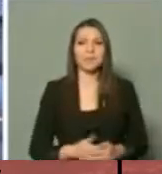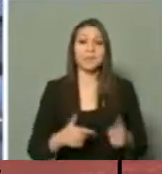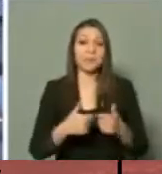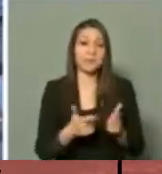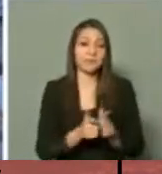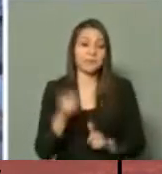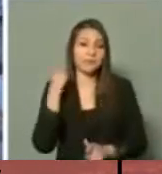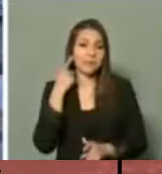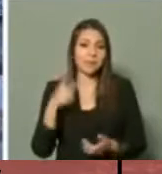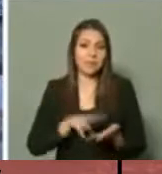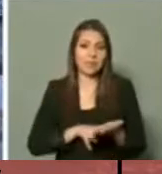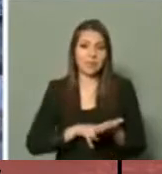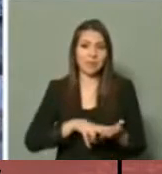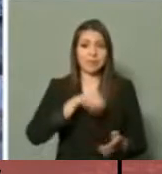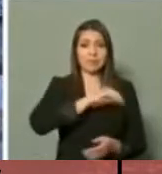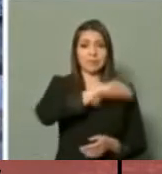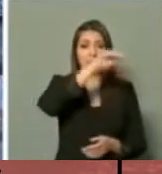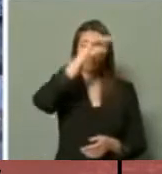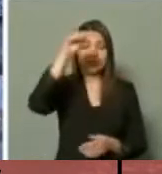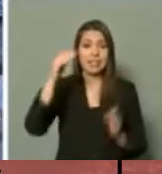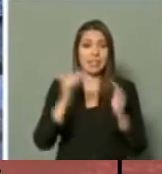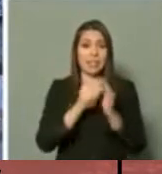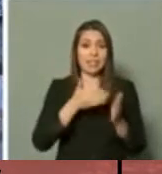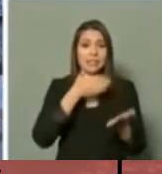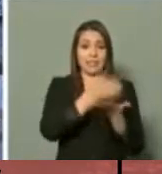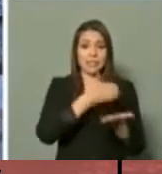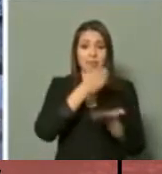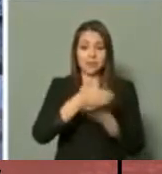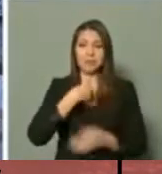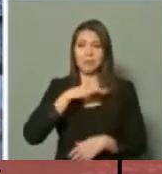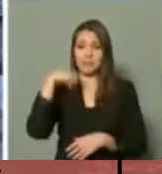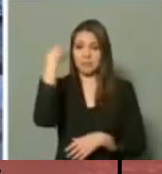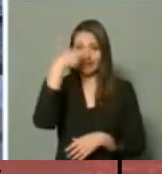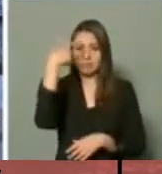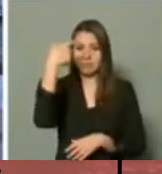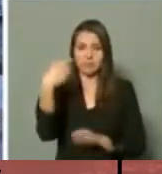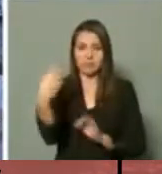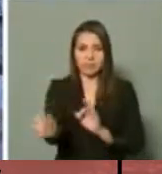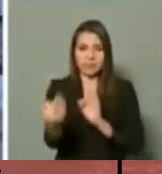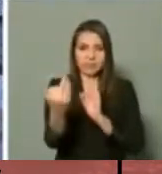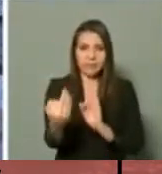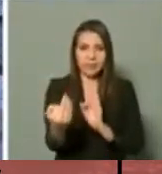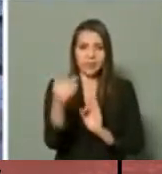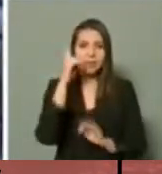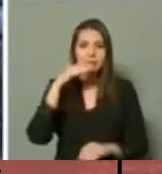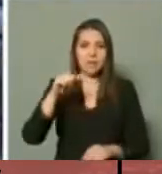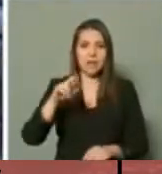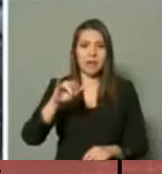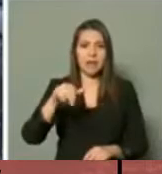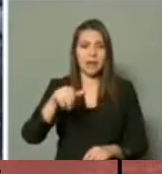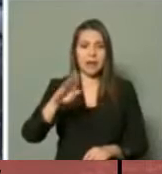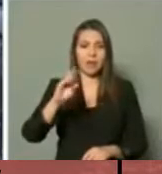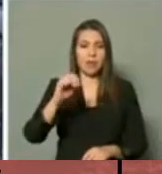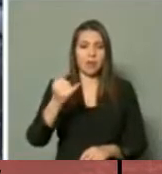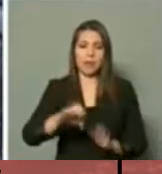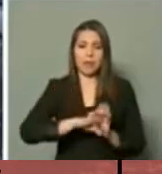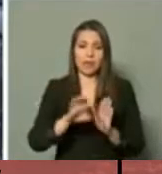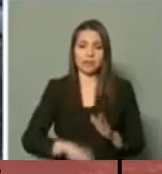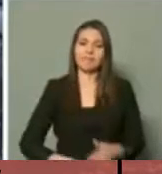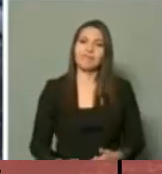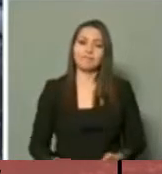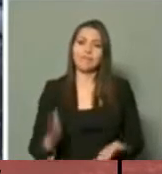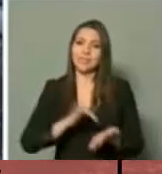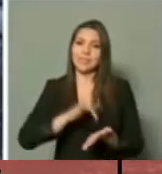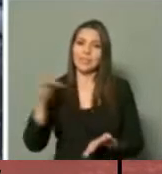está recorriendo tanto como se puede casa por casa. Puedo dar la cara, podemos dar la cara. Mariana Boy ha sido un gran ejemplo. Candidato, muchas